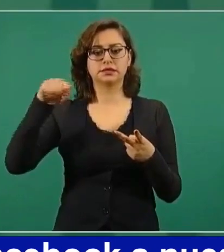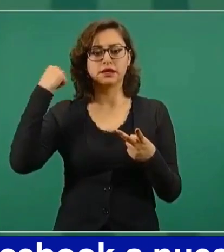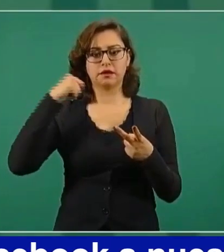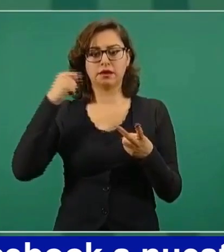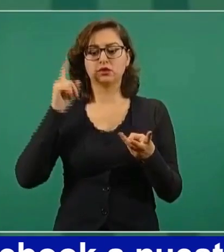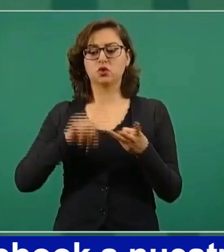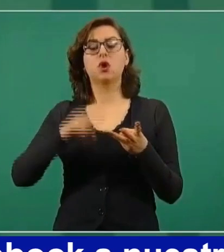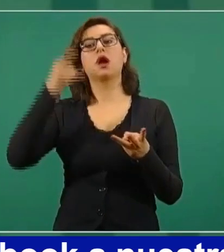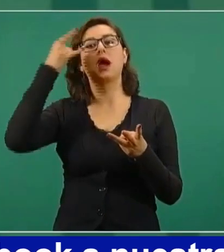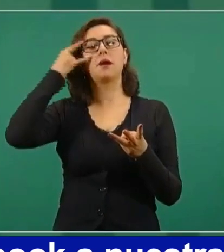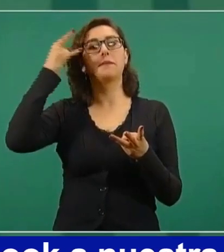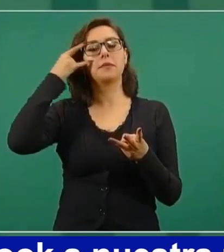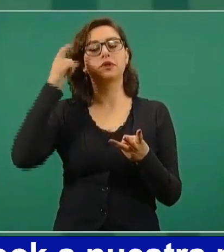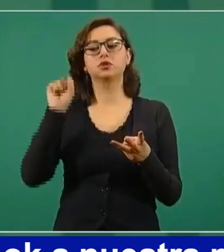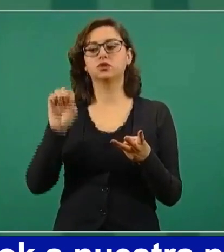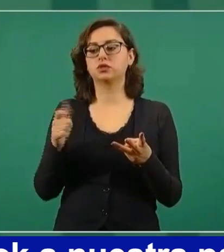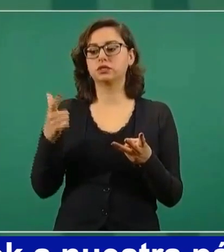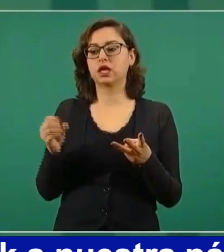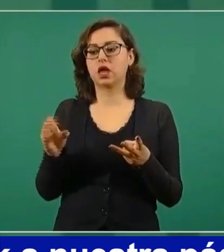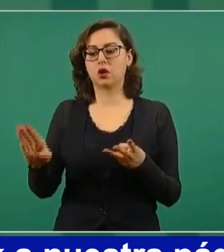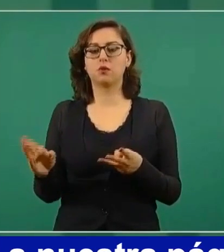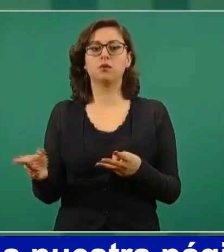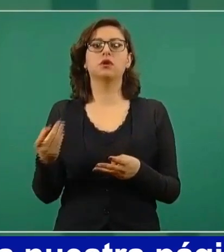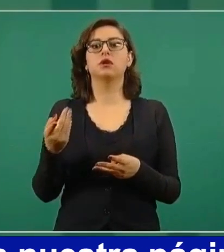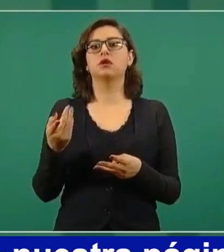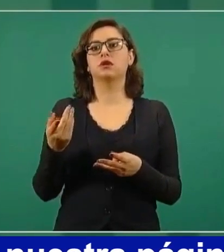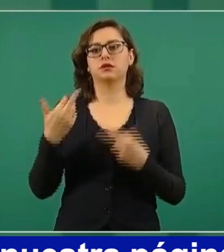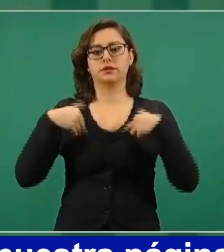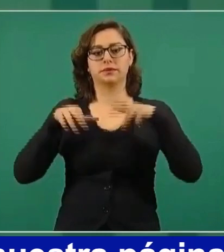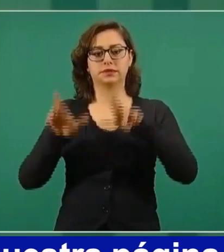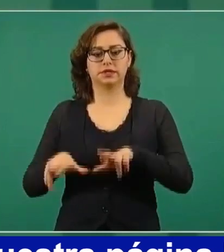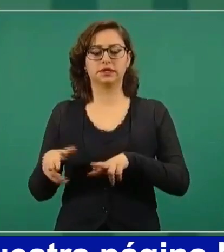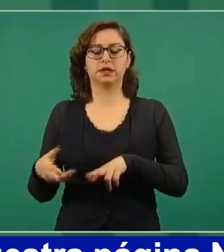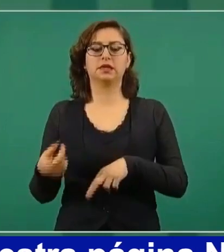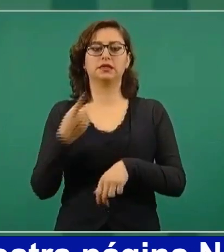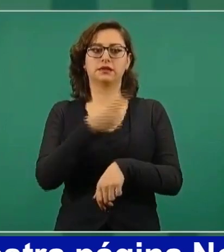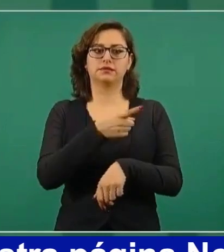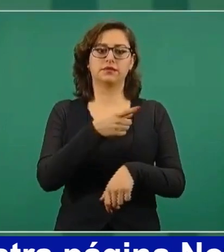porque está enfermo el gobernador de ese estado.